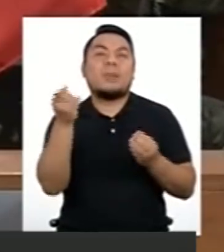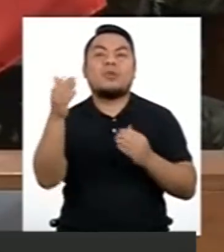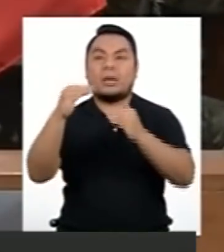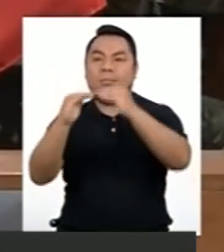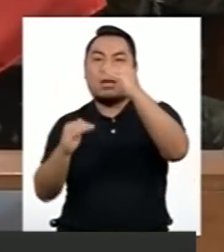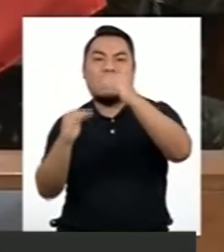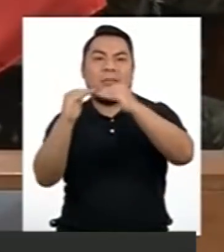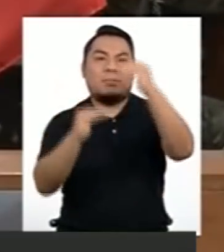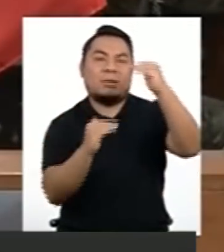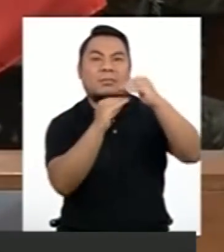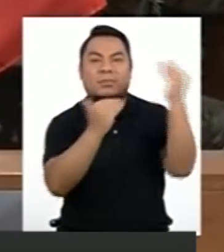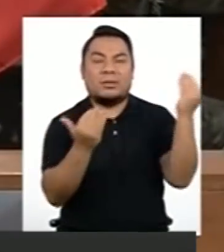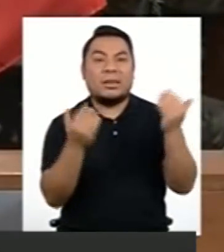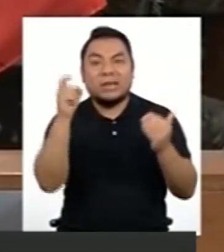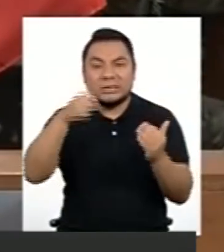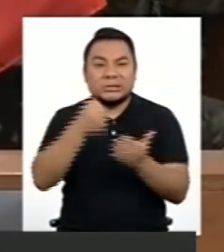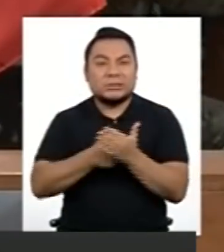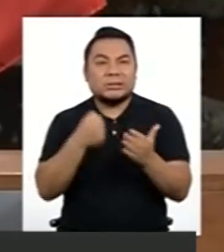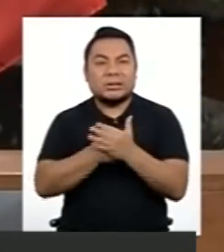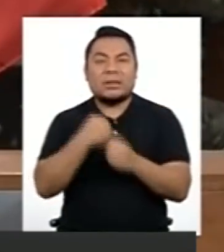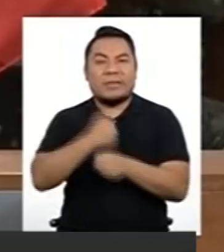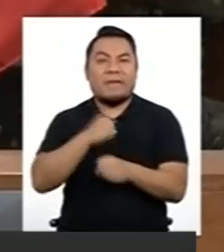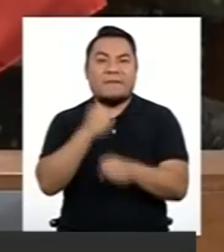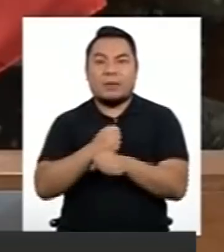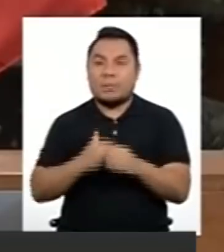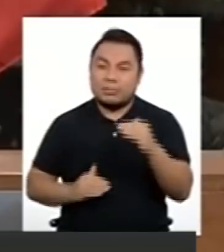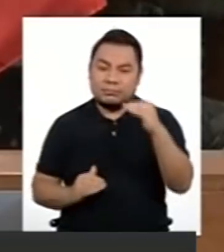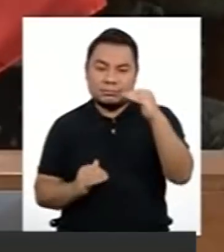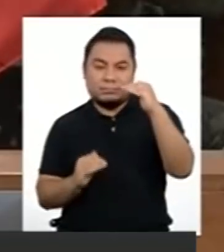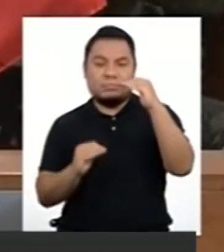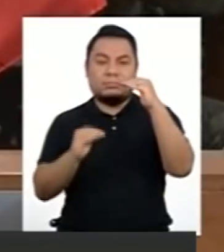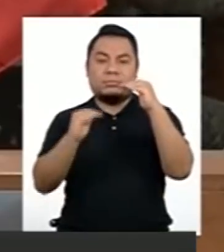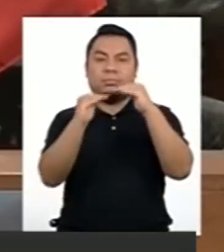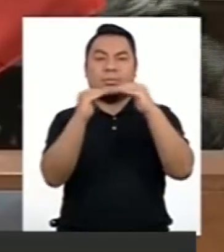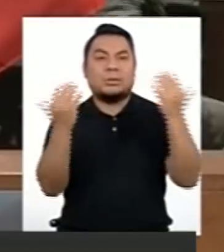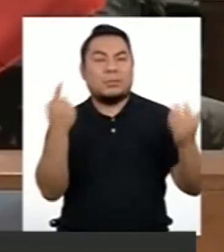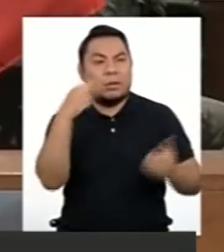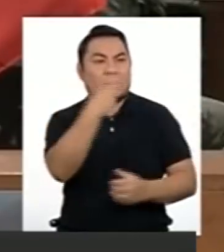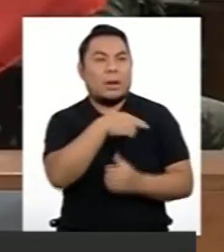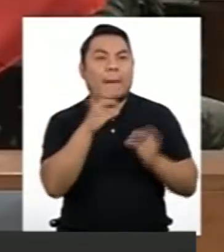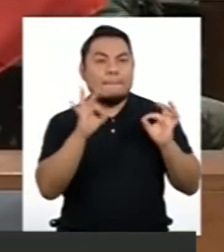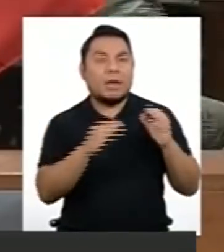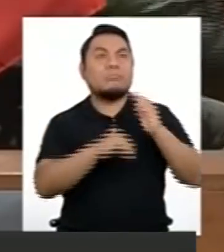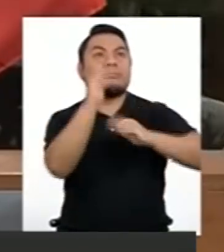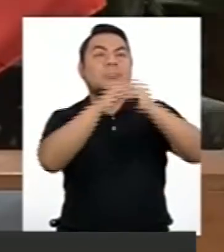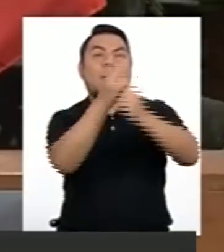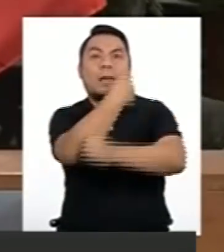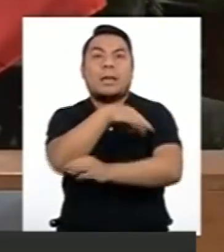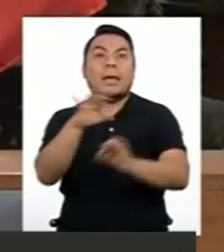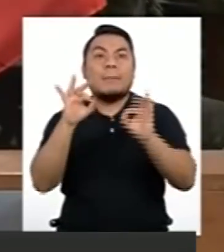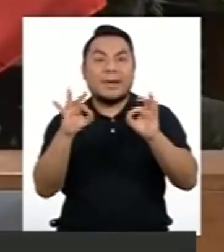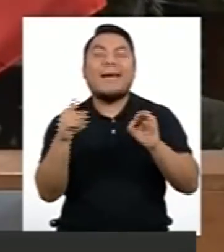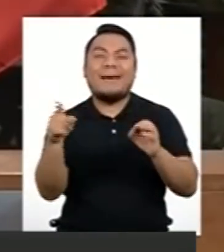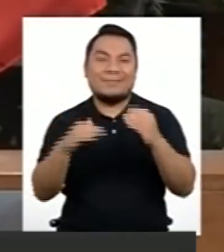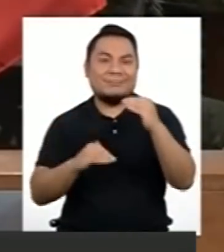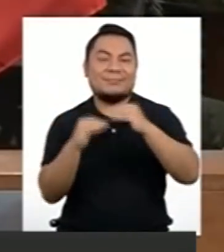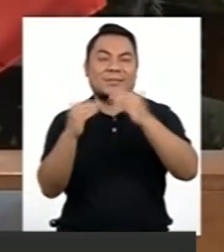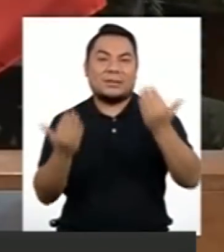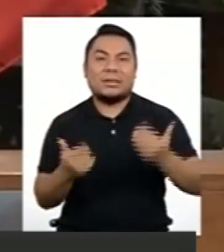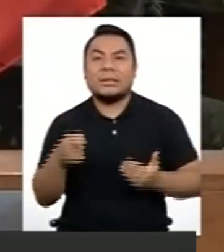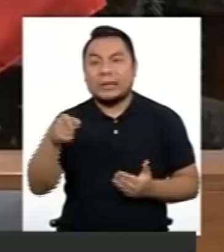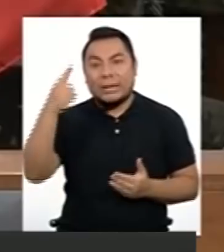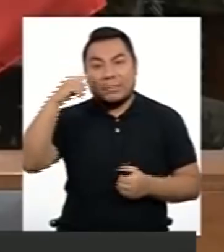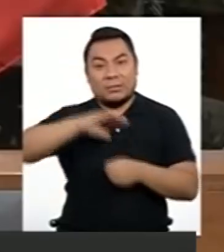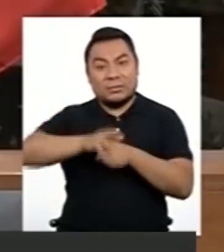que trabajar y tenemos que compensar como gobierno. Donde más efecto haya de